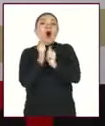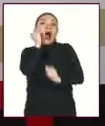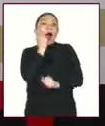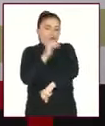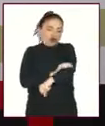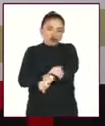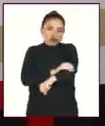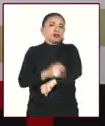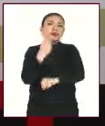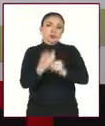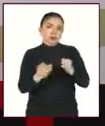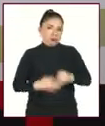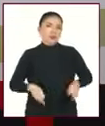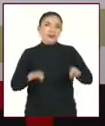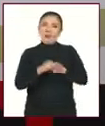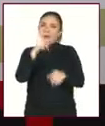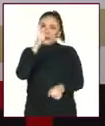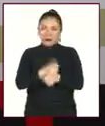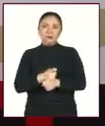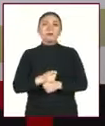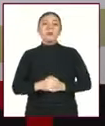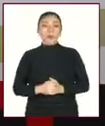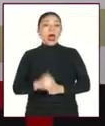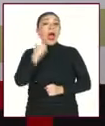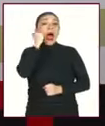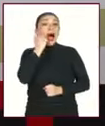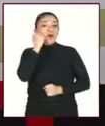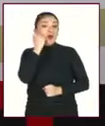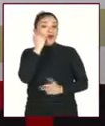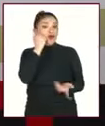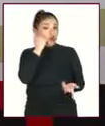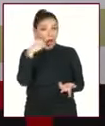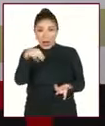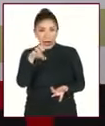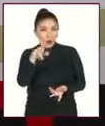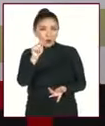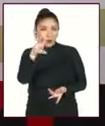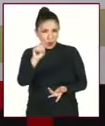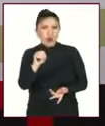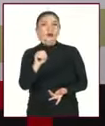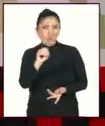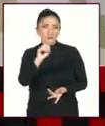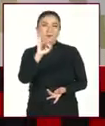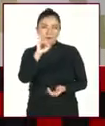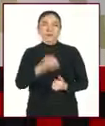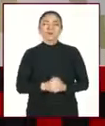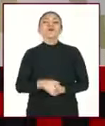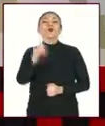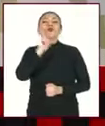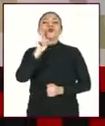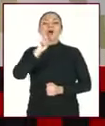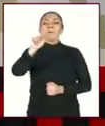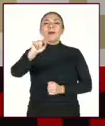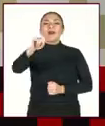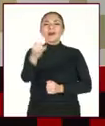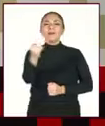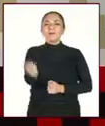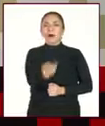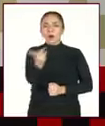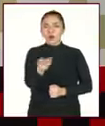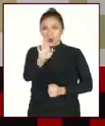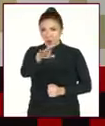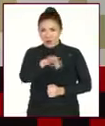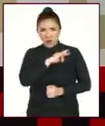lo primordial que podamos ocupar. Jabón neutro, de preferencia. Así es. Patricia Aldama pregunta, ¿se puede